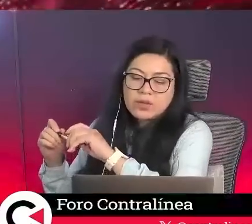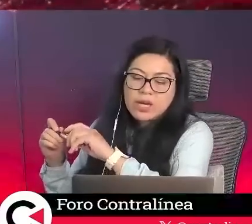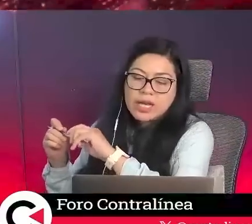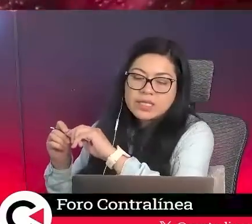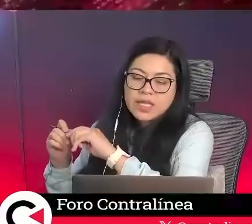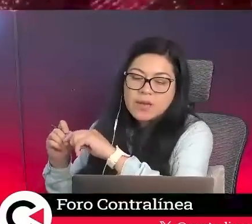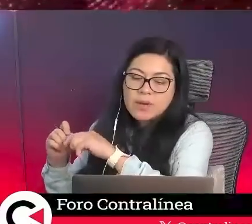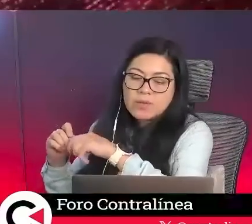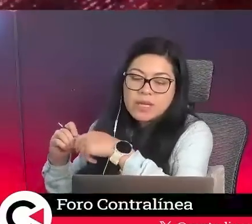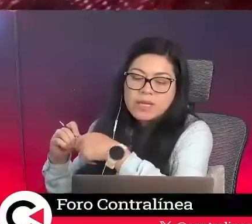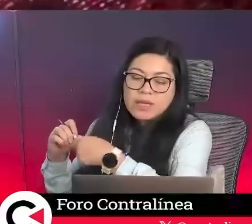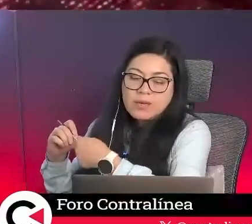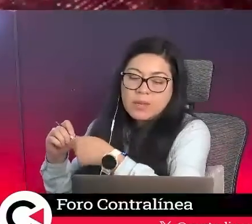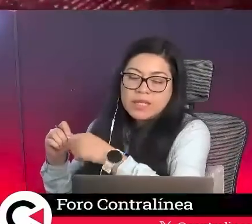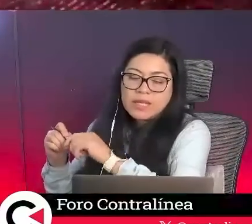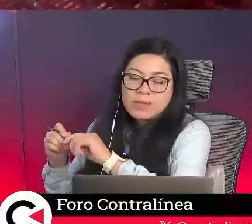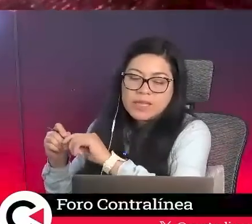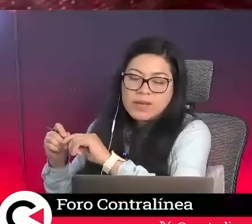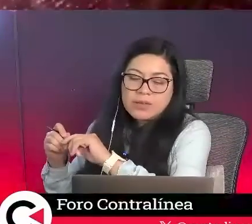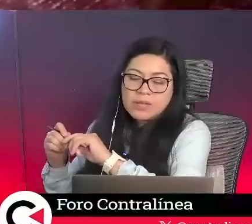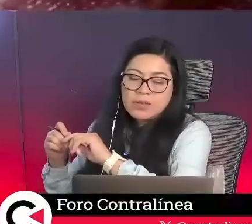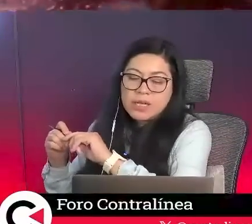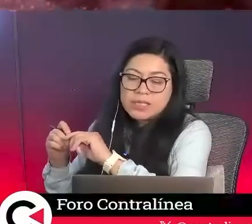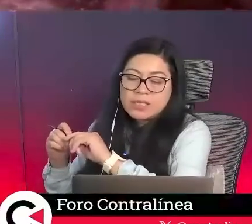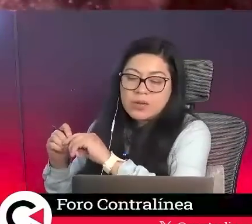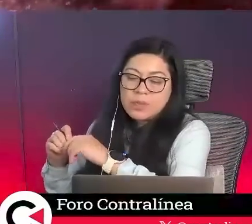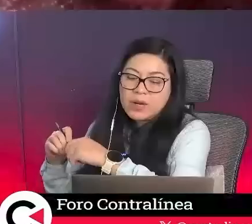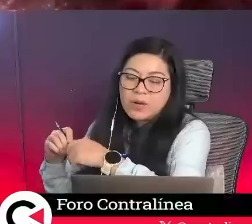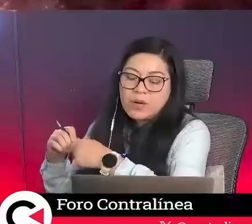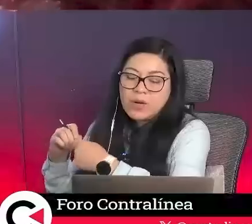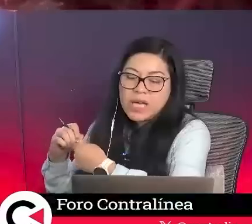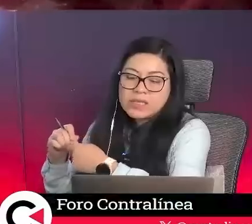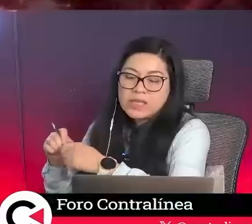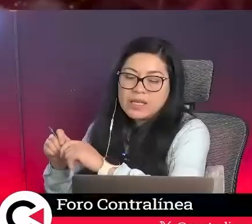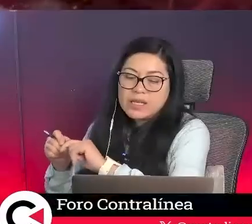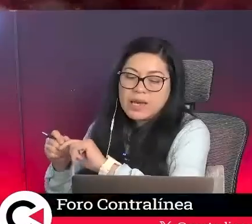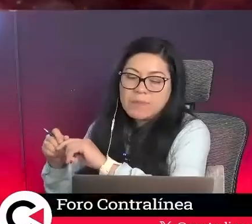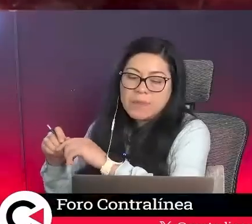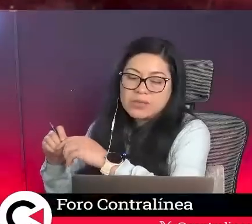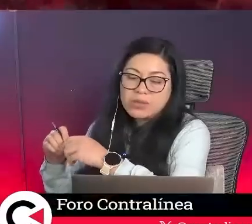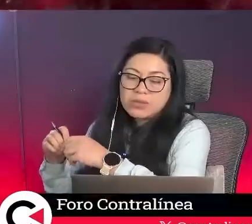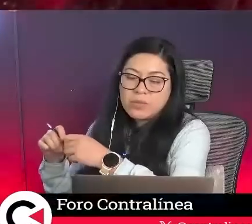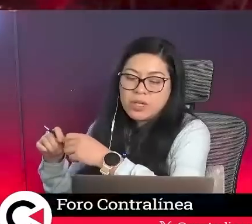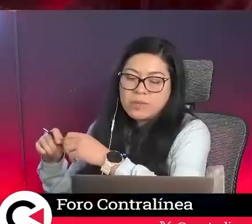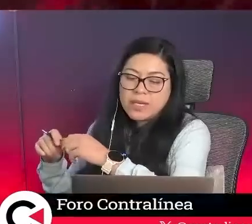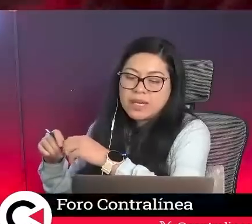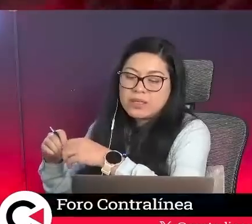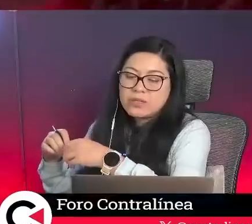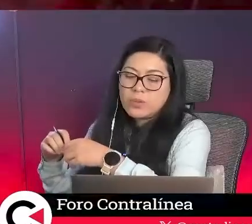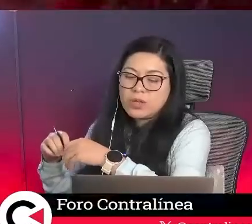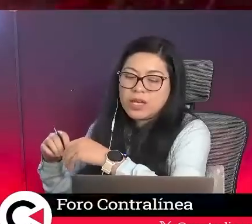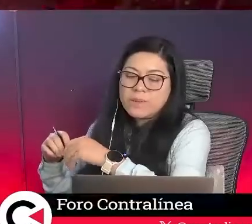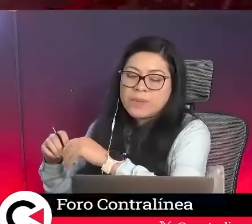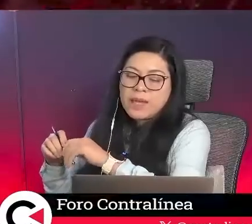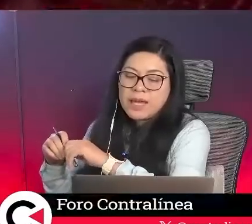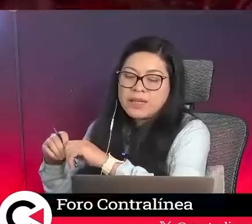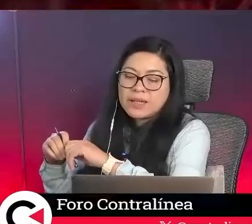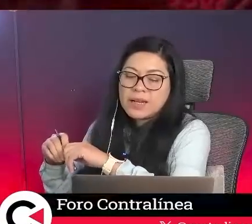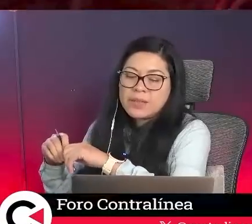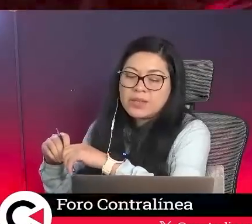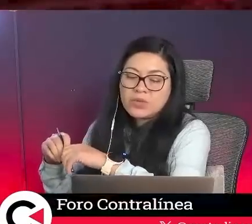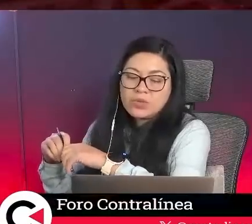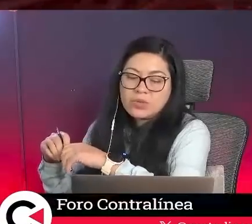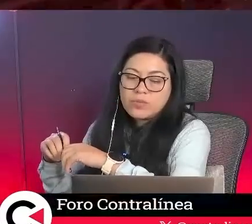la doctora Sheinbaum prácticamente abandonando el recinto, pero lo hace a pasos muy pequeños porque